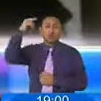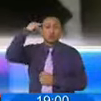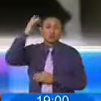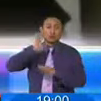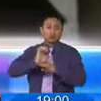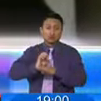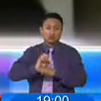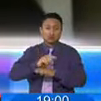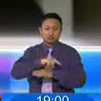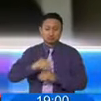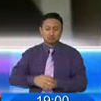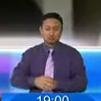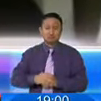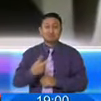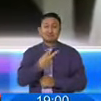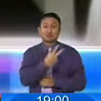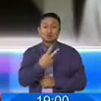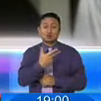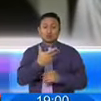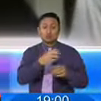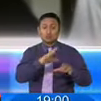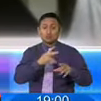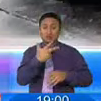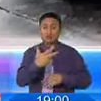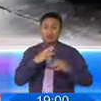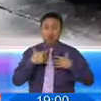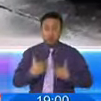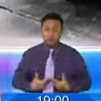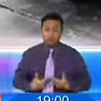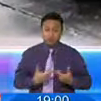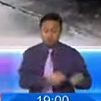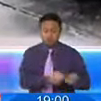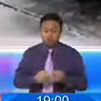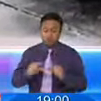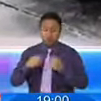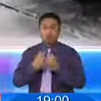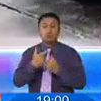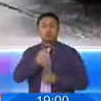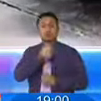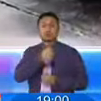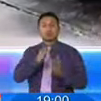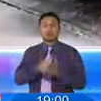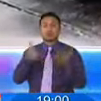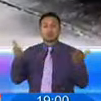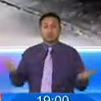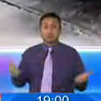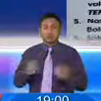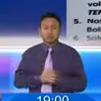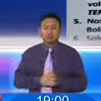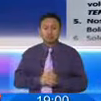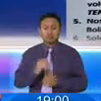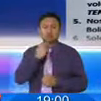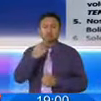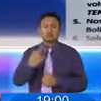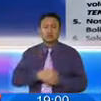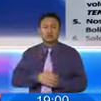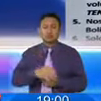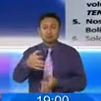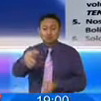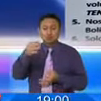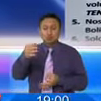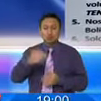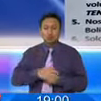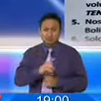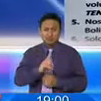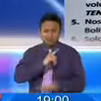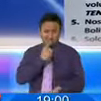ecuatoriano para la entrega de la pareja secuestrada y de los cuerpos. Del grupo periodístico de Diario El Comercio expresó que este documento no